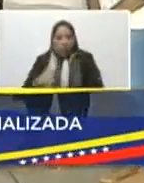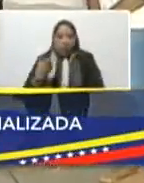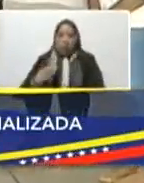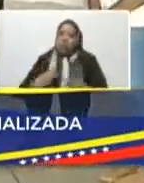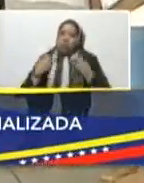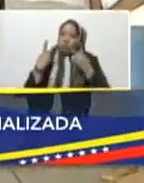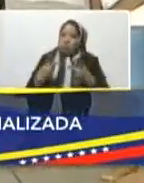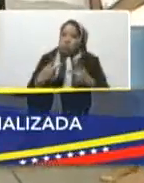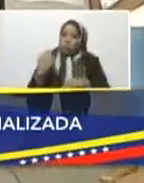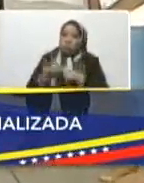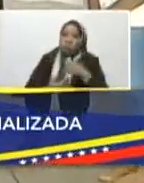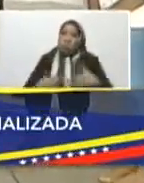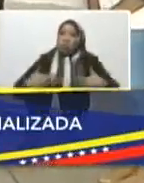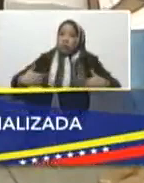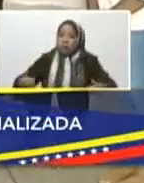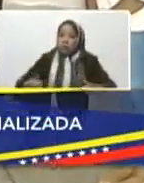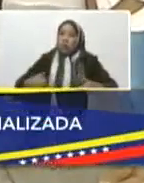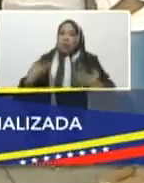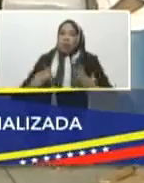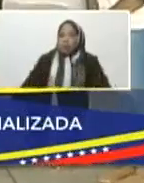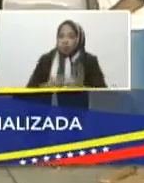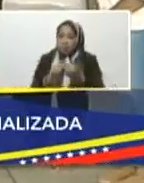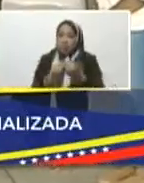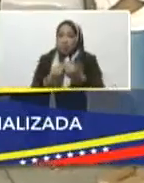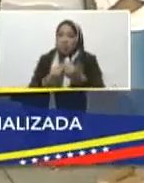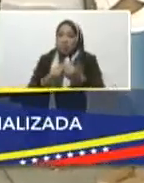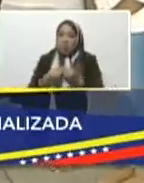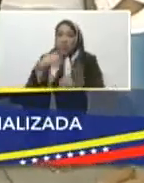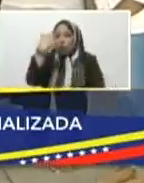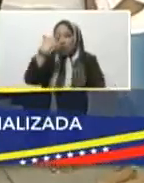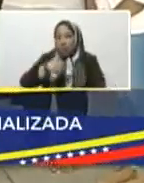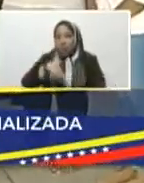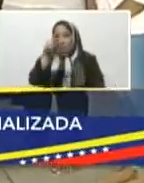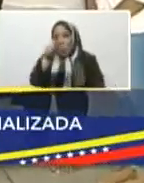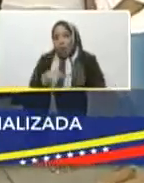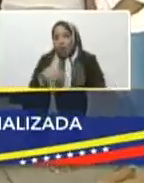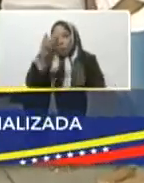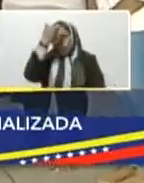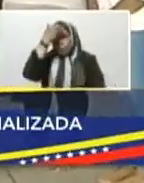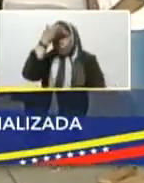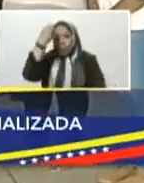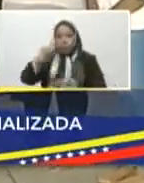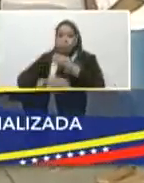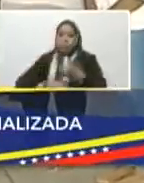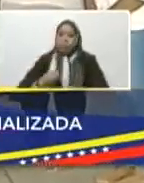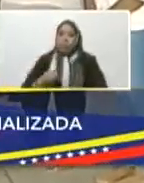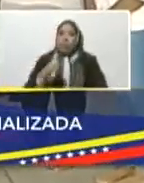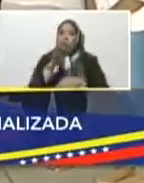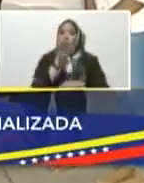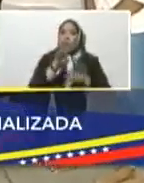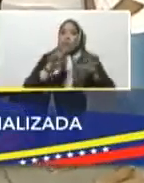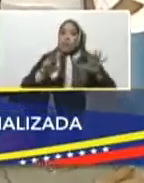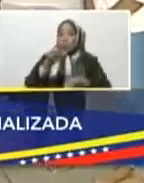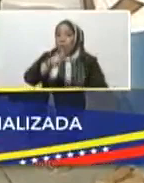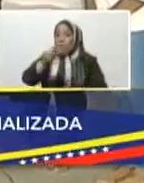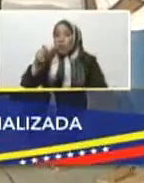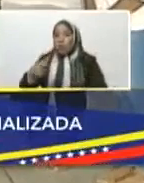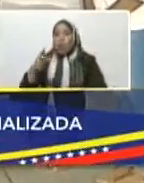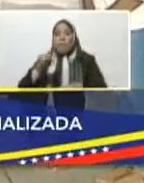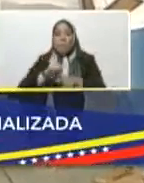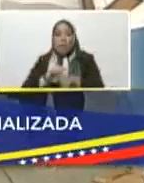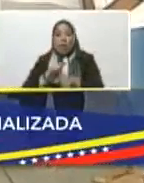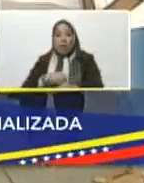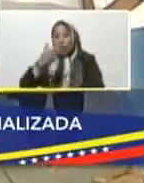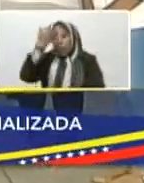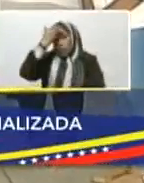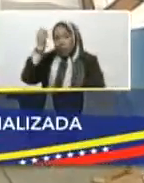vocera del Comité de Salud, que nos acompaña, igual el personal de enfermería. Estamos hablando de 95 compañeros médicos,